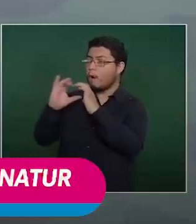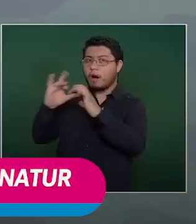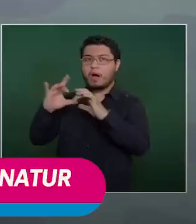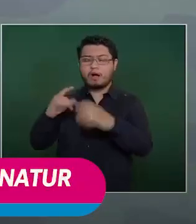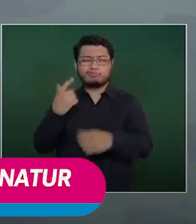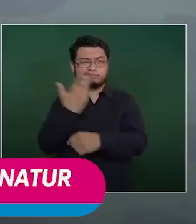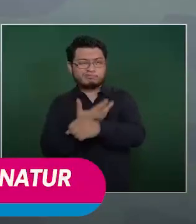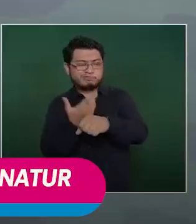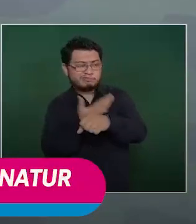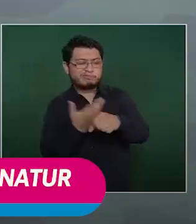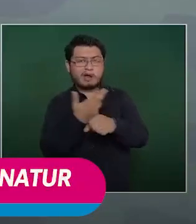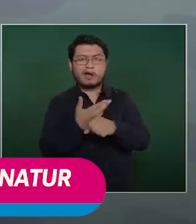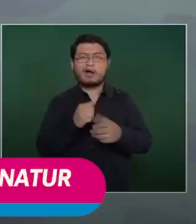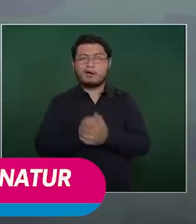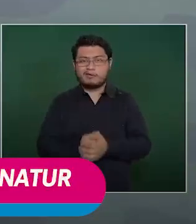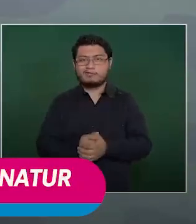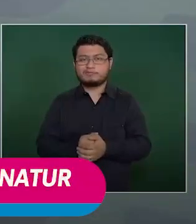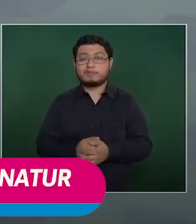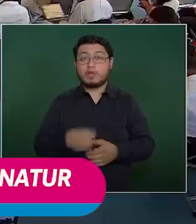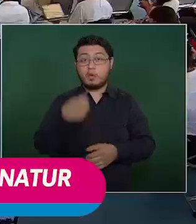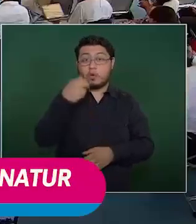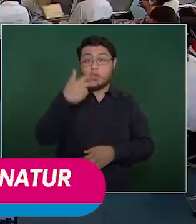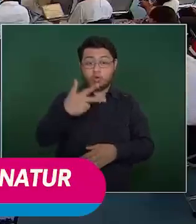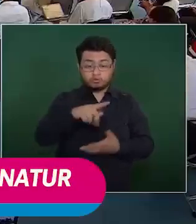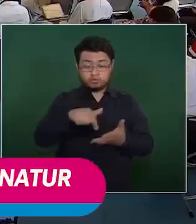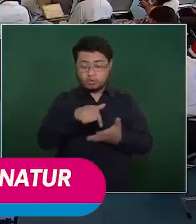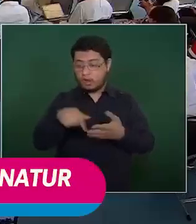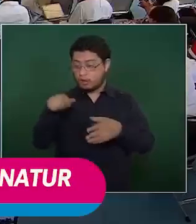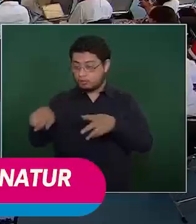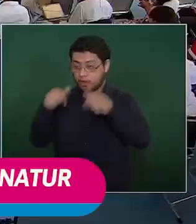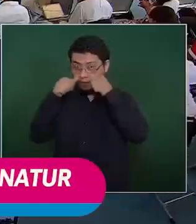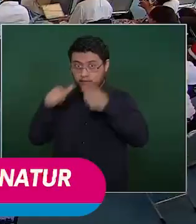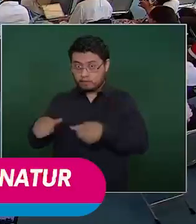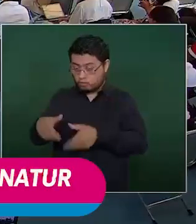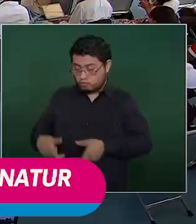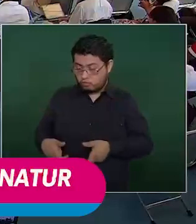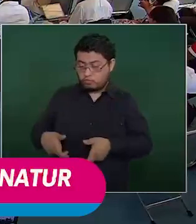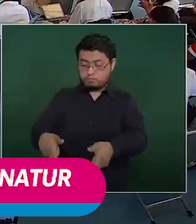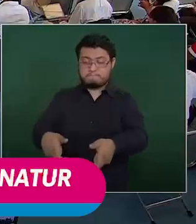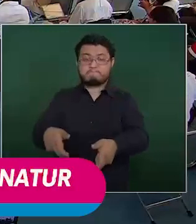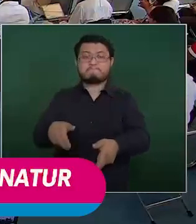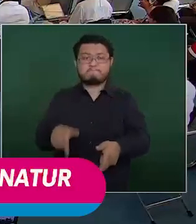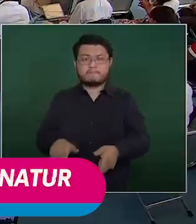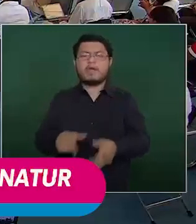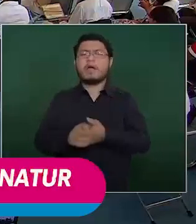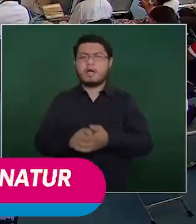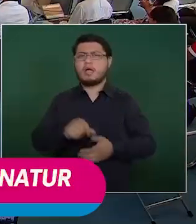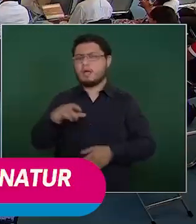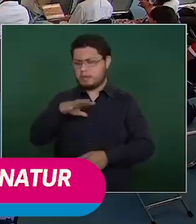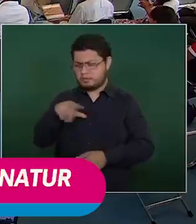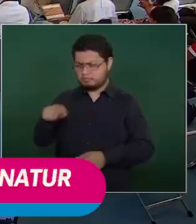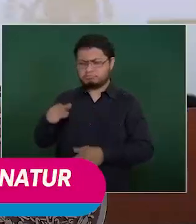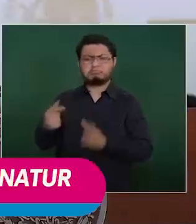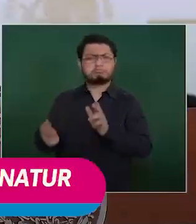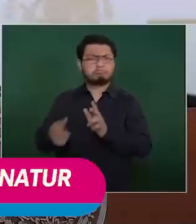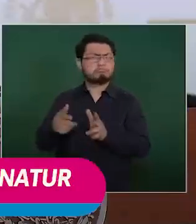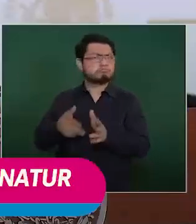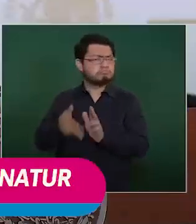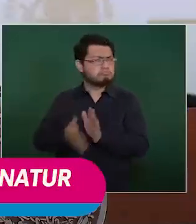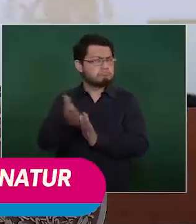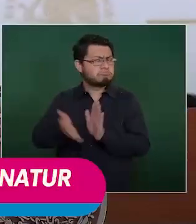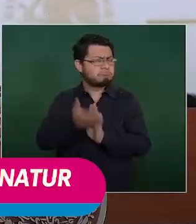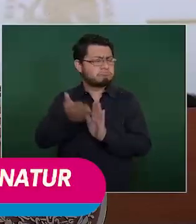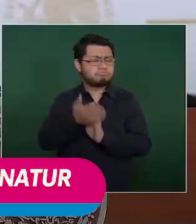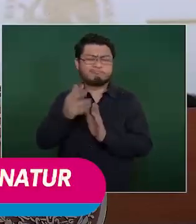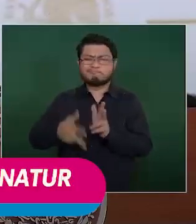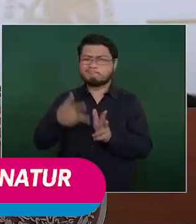habrá 8 bases de mantenimiento de vía. Los trenes se fabrican con tecnología de última generación por